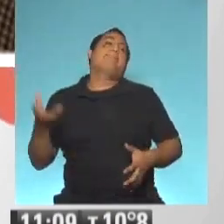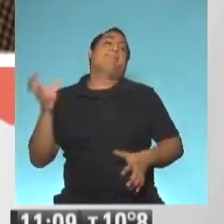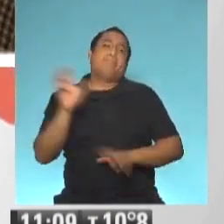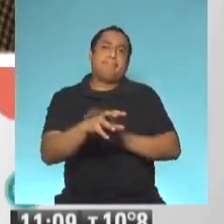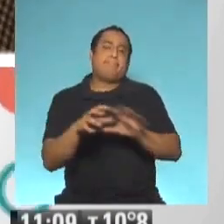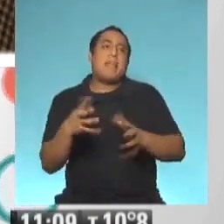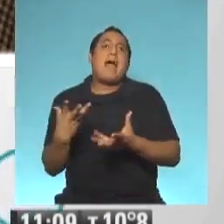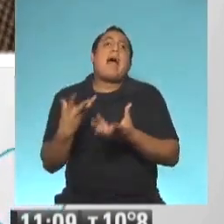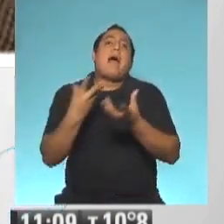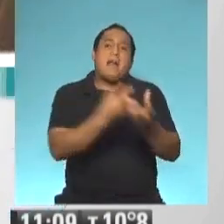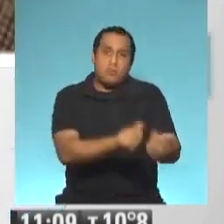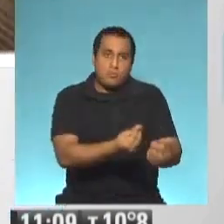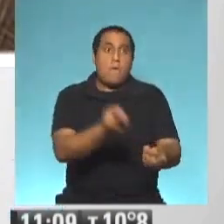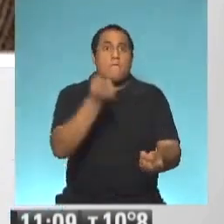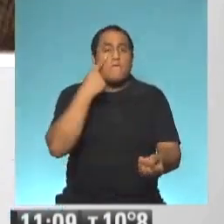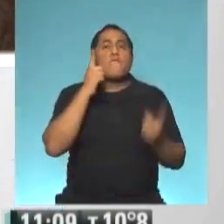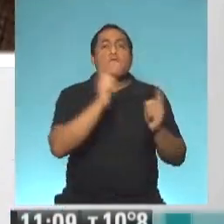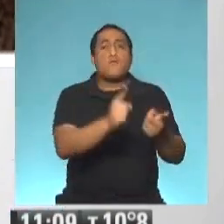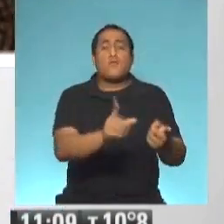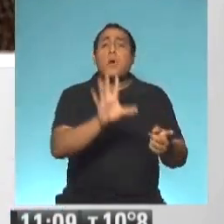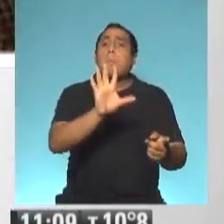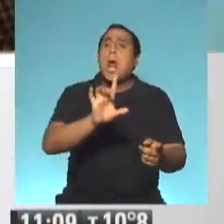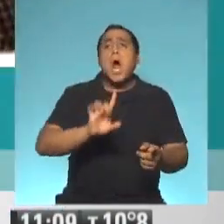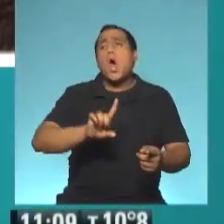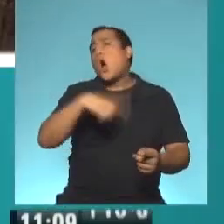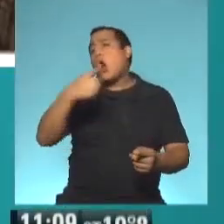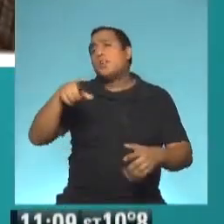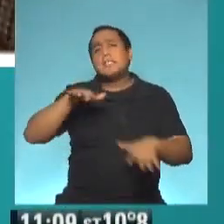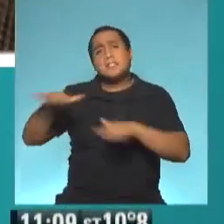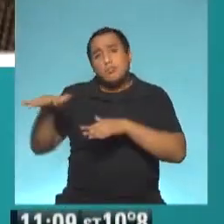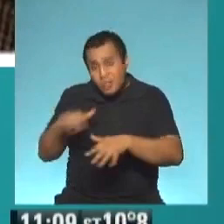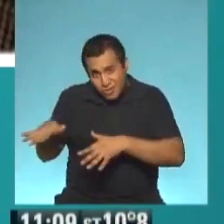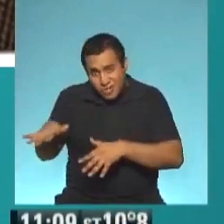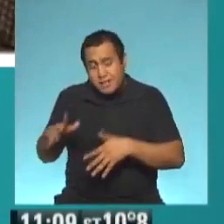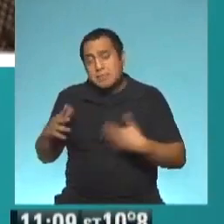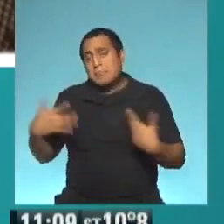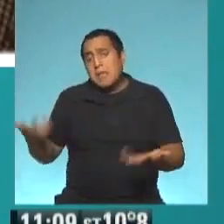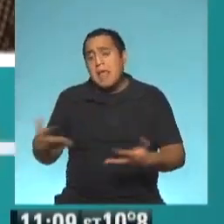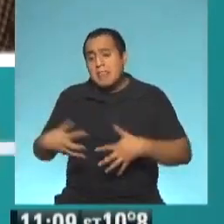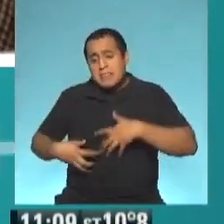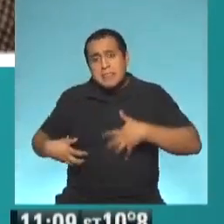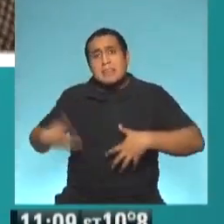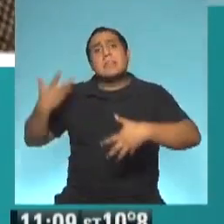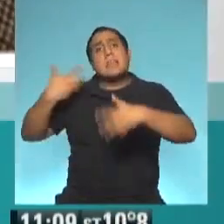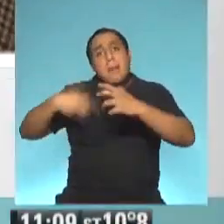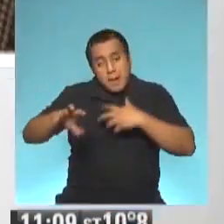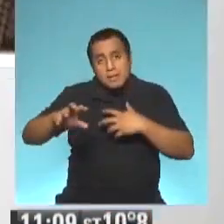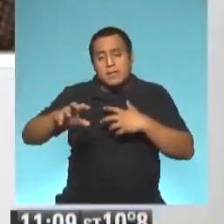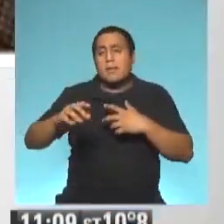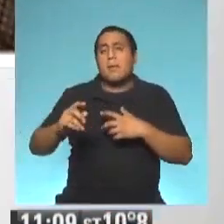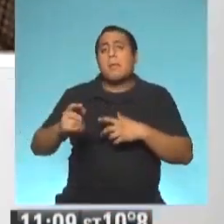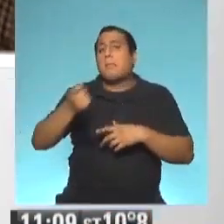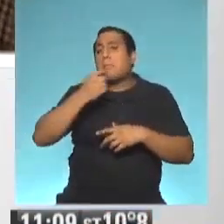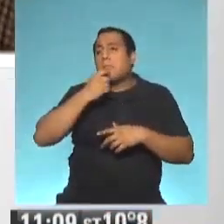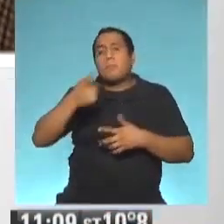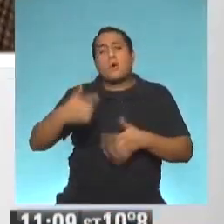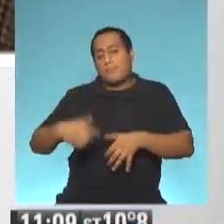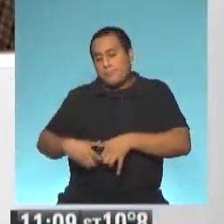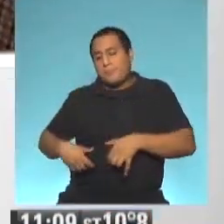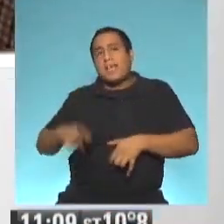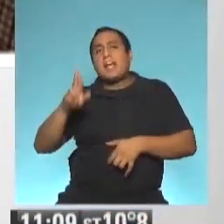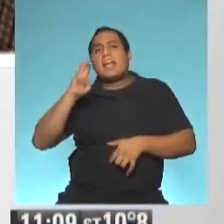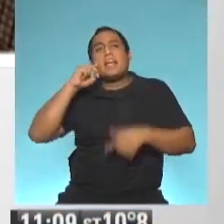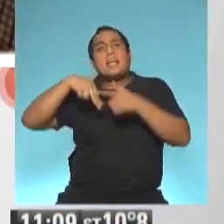continuidad de la vida misma. Pero hay muchas otras situaciones donde lo que hace el trasplante al reemplazar un riñón que dejó